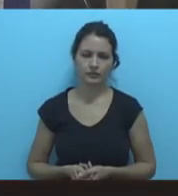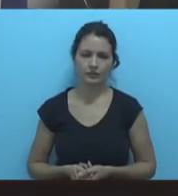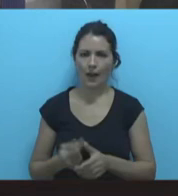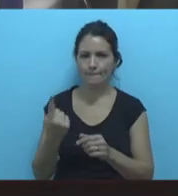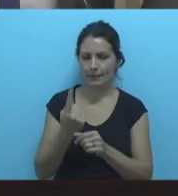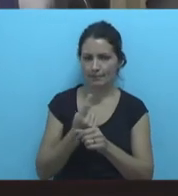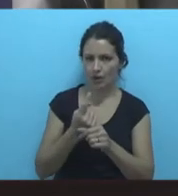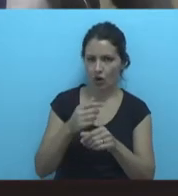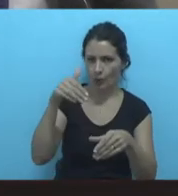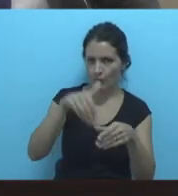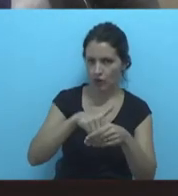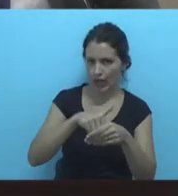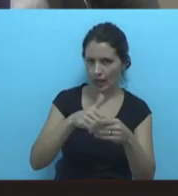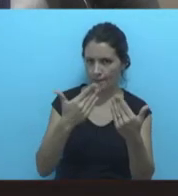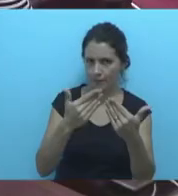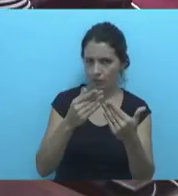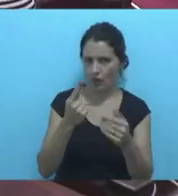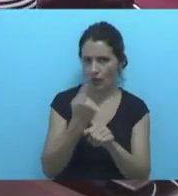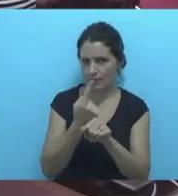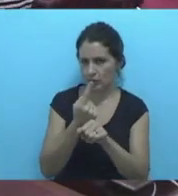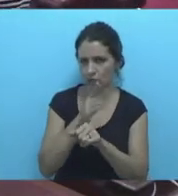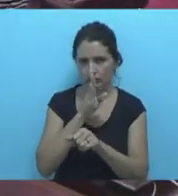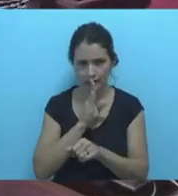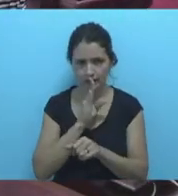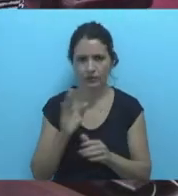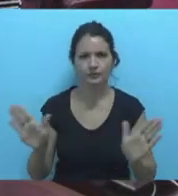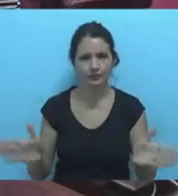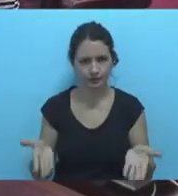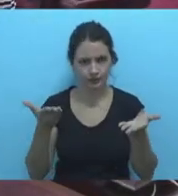Ponemos a consideración la moción del diputado Busato, aprobada.